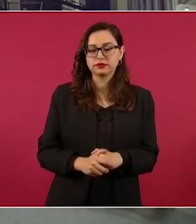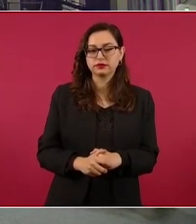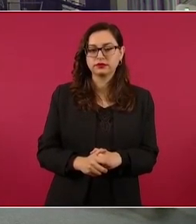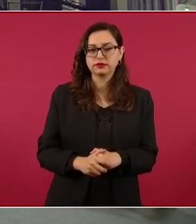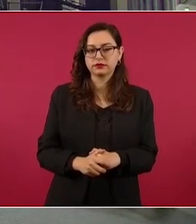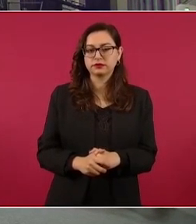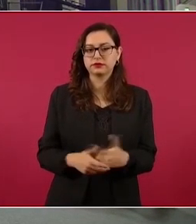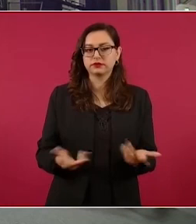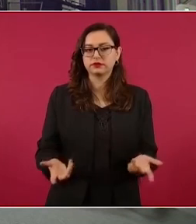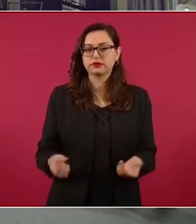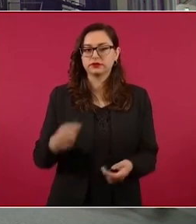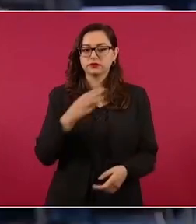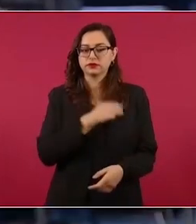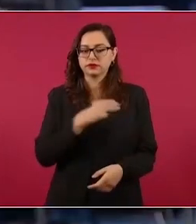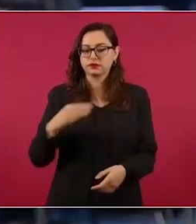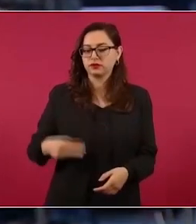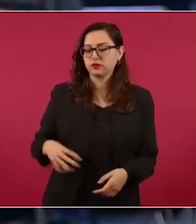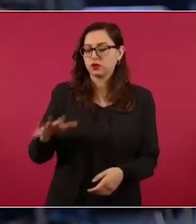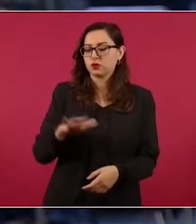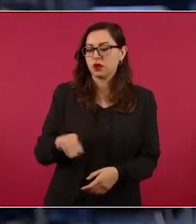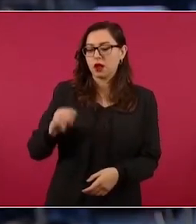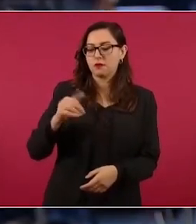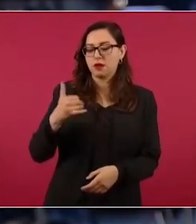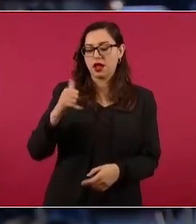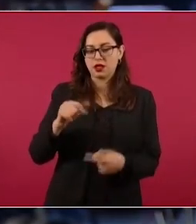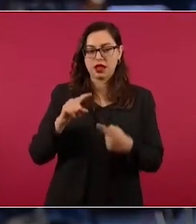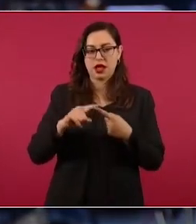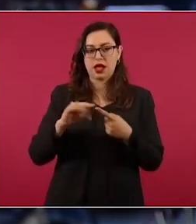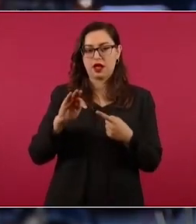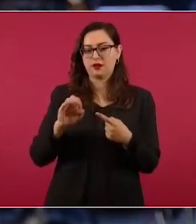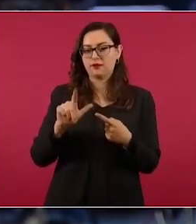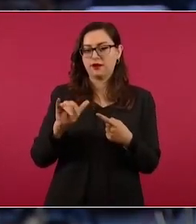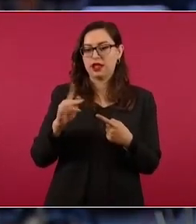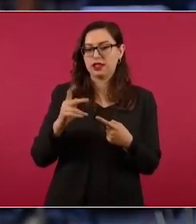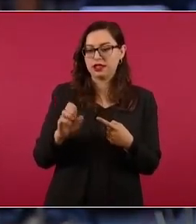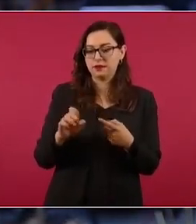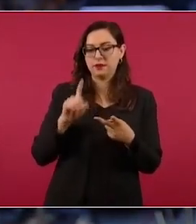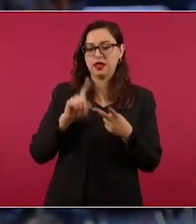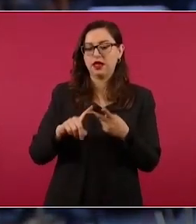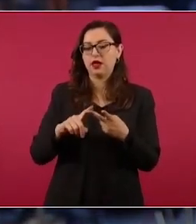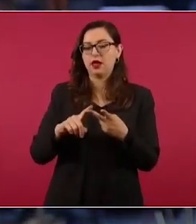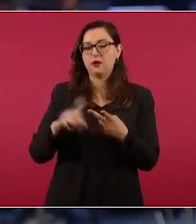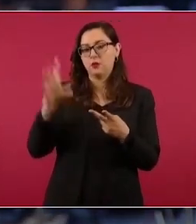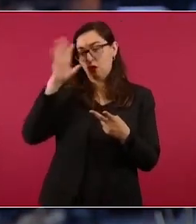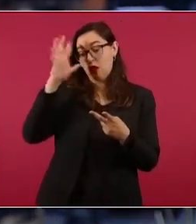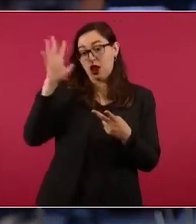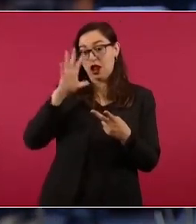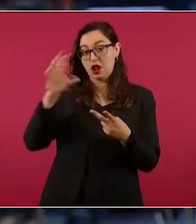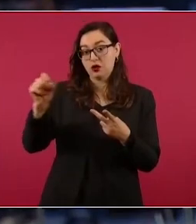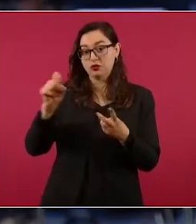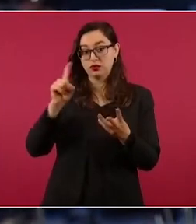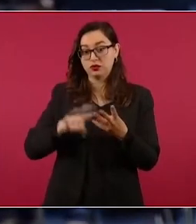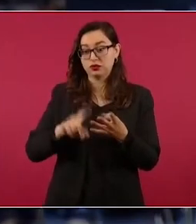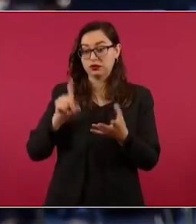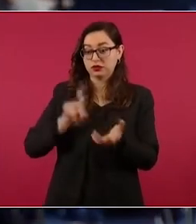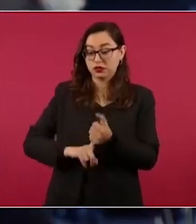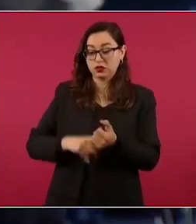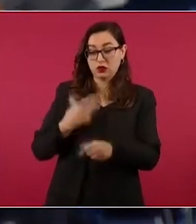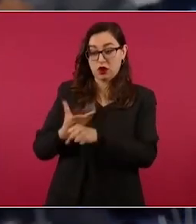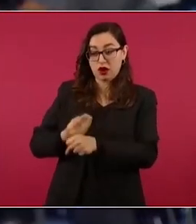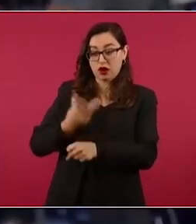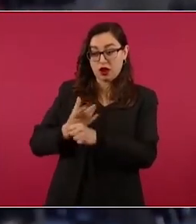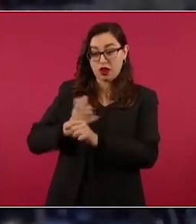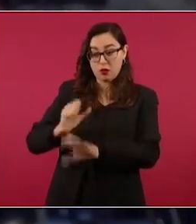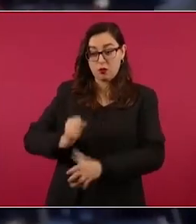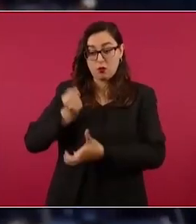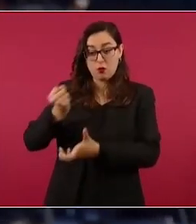los municipios de la zona maya, en Felipe Carrillo Puerto o en José María Morelos, para el mantenimiento de las vías de comunicación? Entendiendo